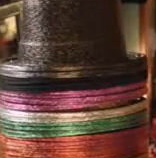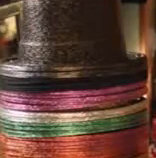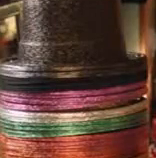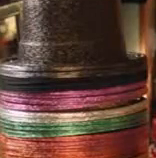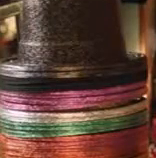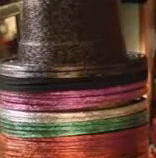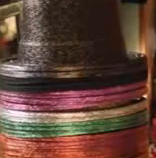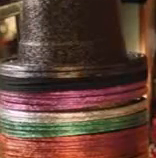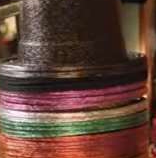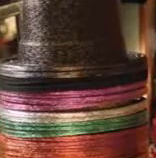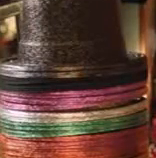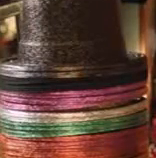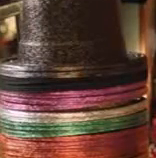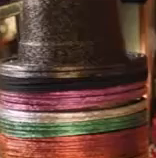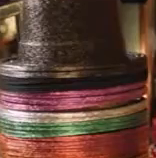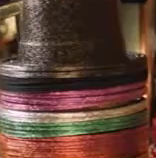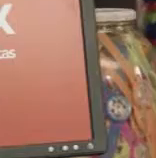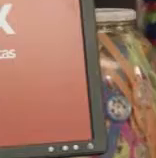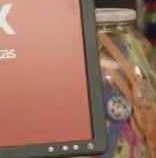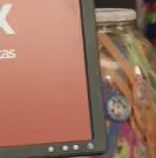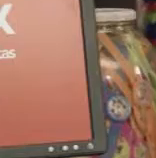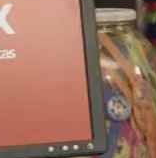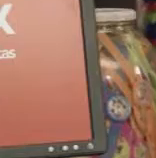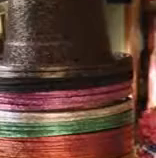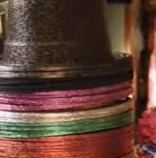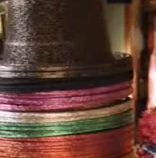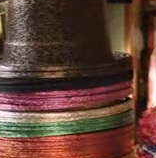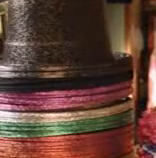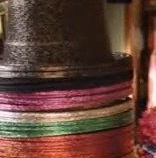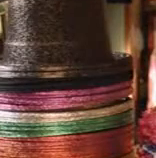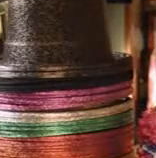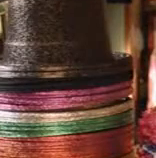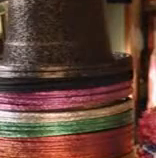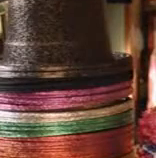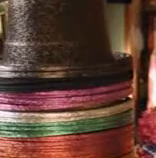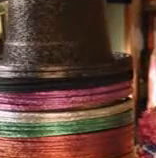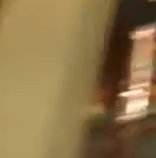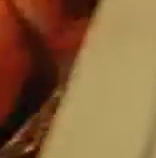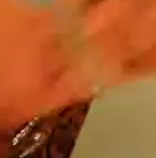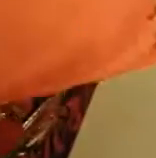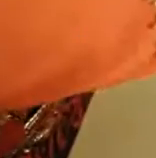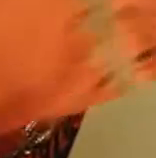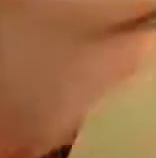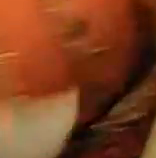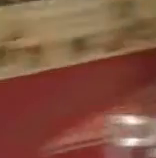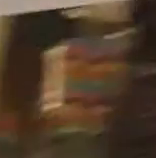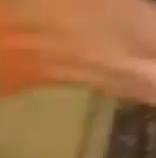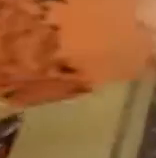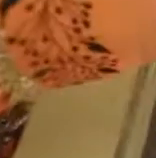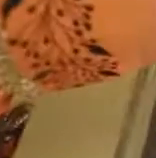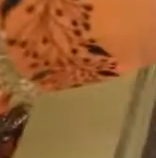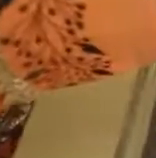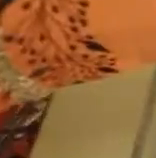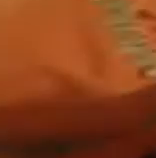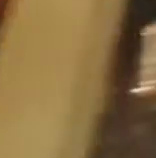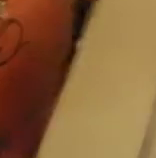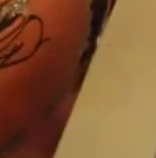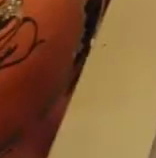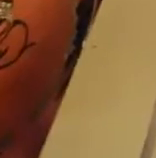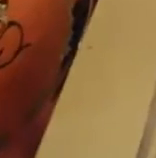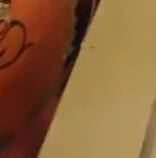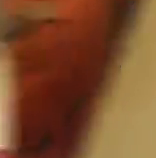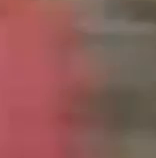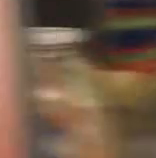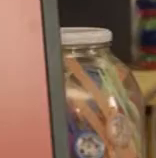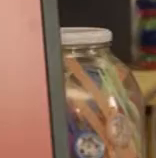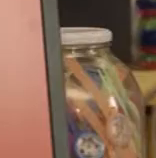¡Dimonex para hacer sus pagos! Hay un Dimonex donde tú lo necesitas. Encuéntralo para hacer tus giros, pagos y